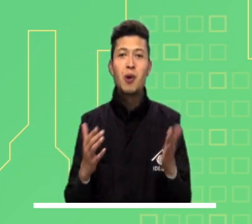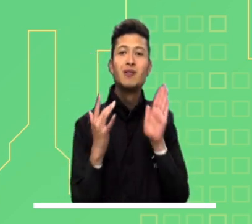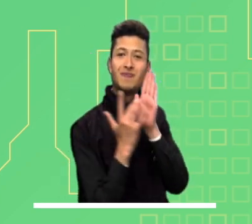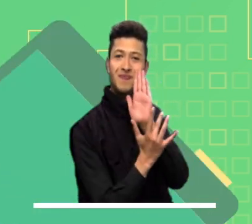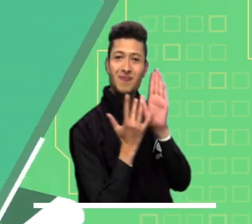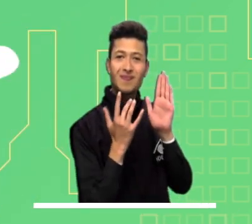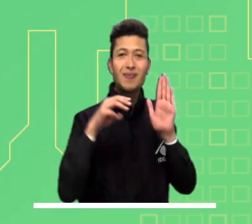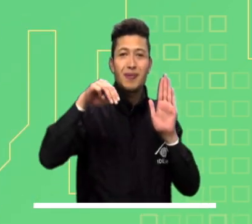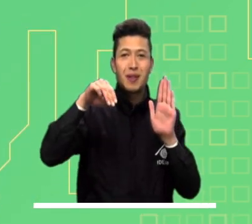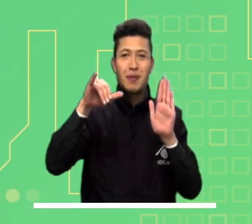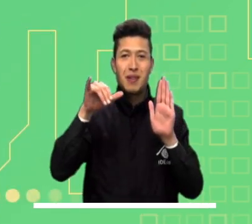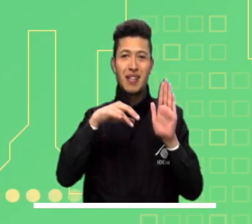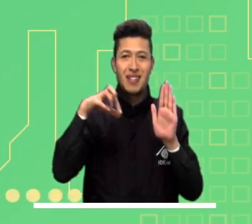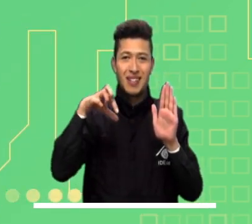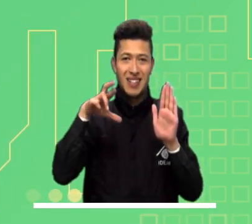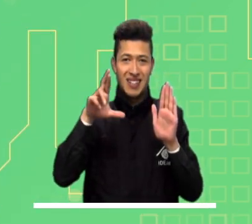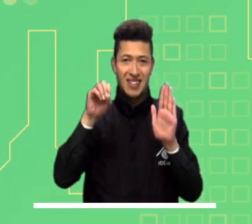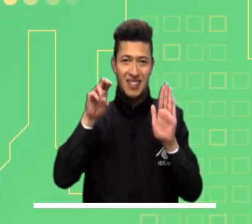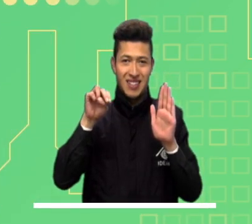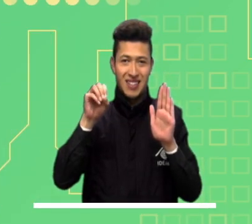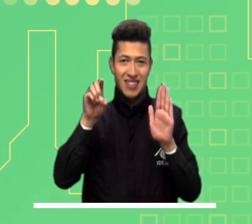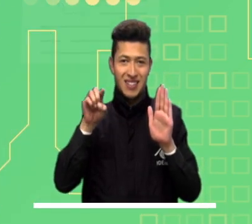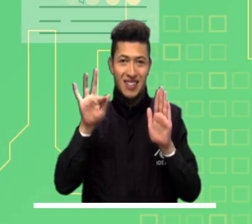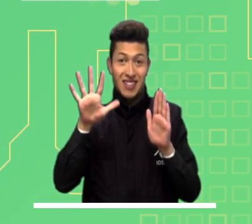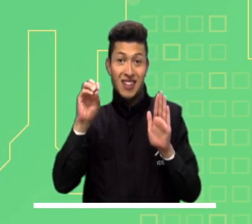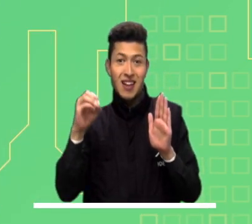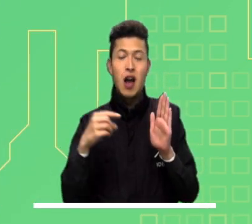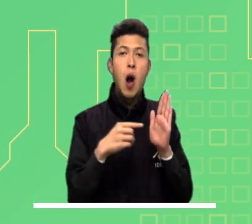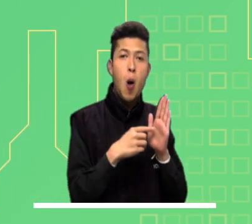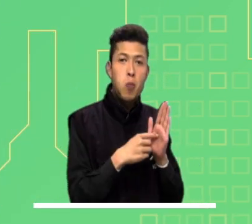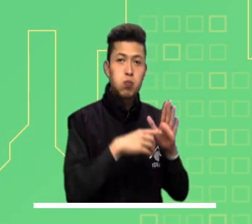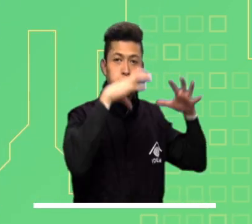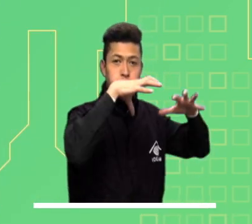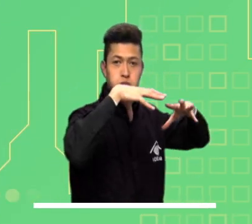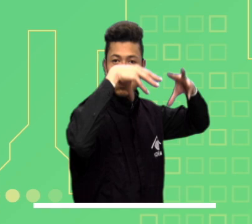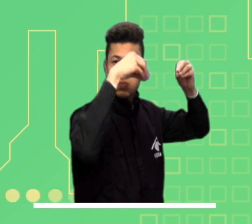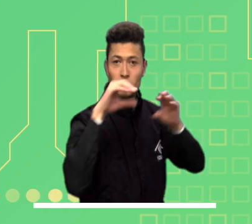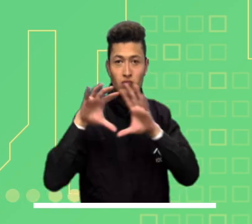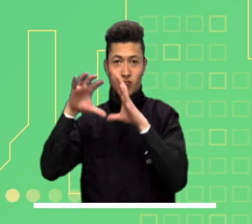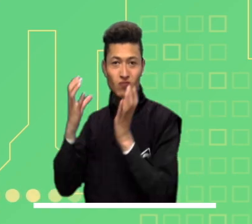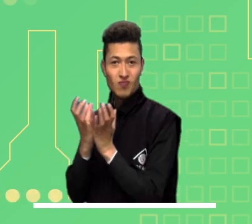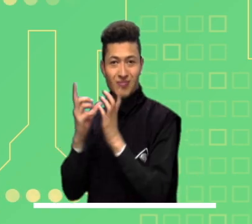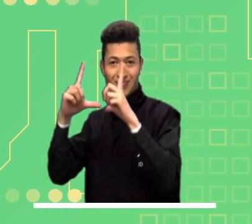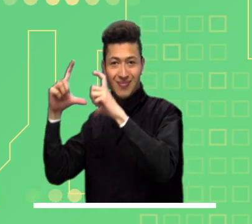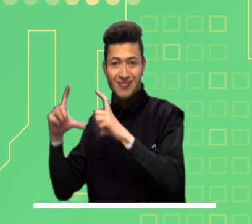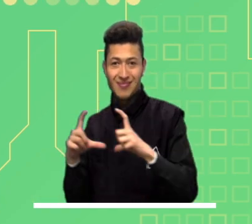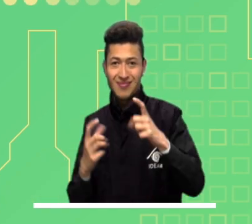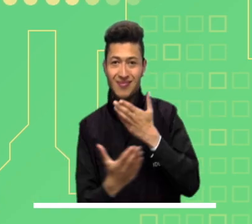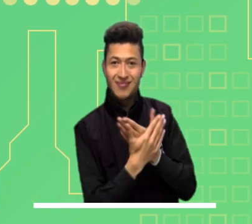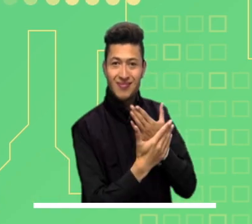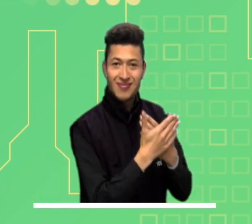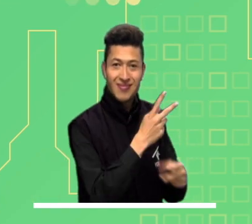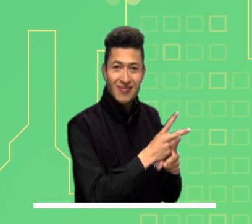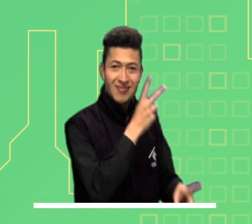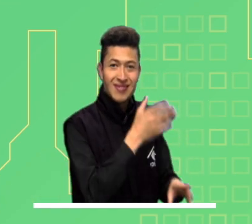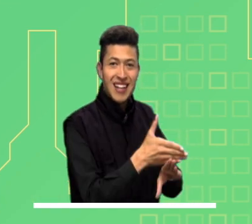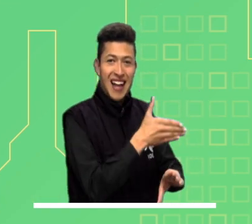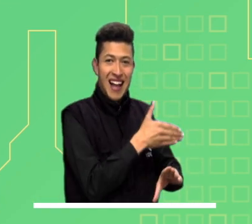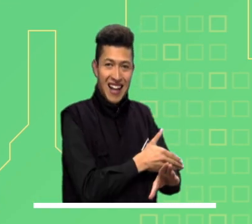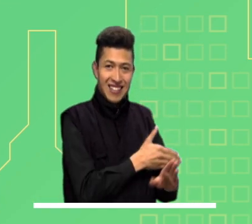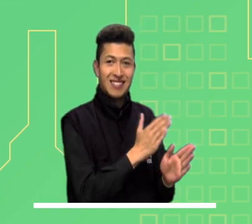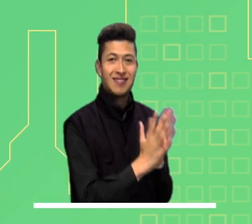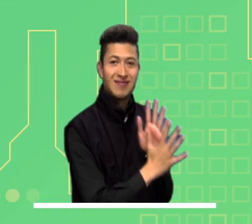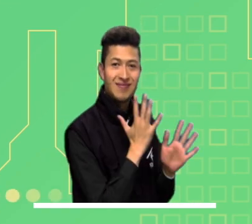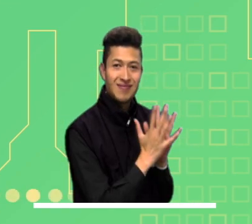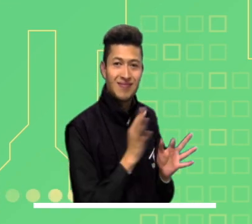real a través de nuestra aplicación Mi Pronóstico. Consulte los pronósticos del estado del tiempo, las imágenes satelitales